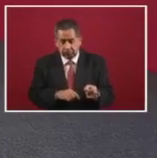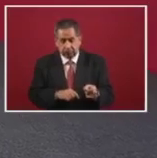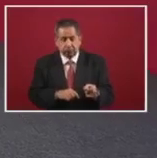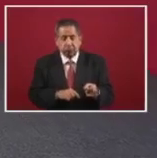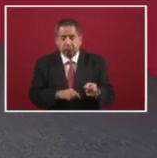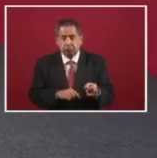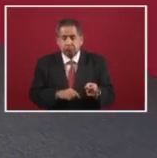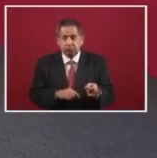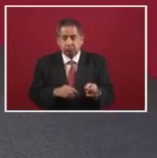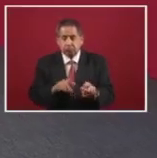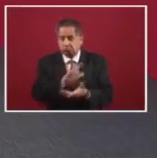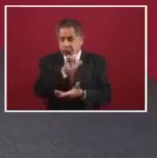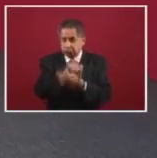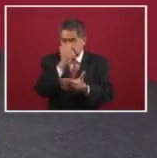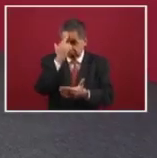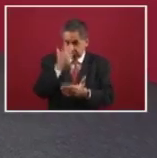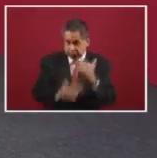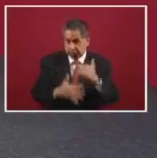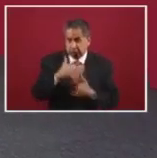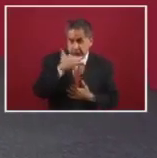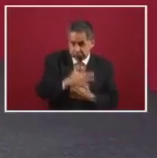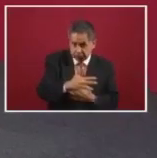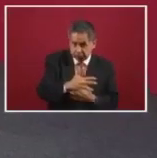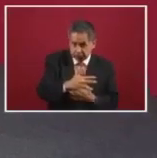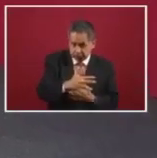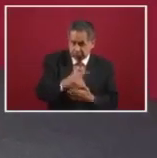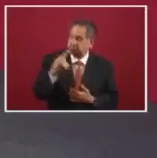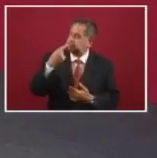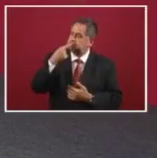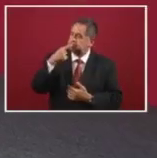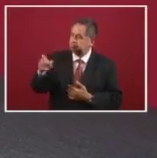implicar un delito, se denuncie,